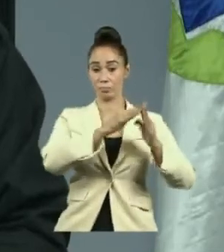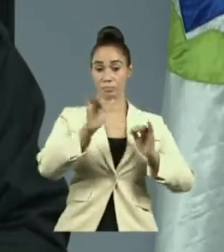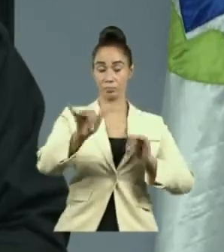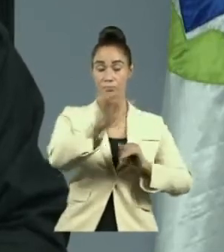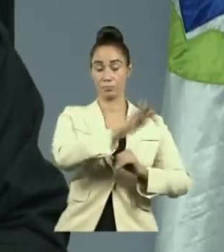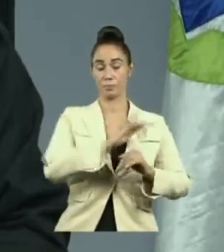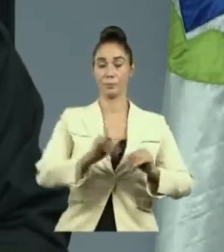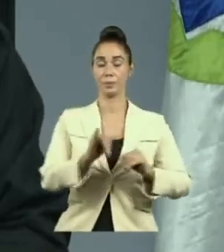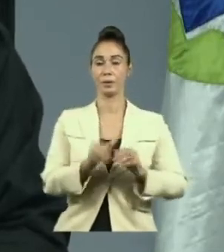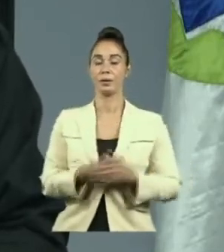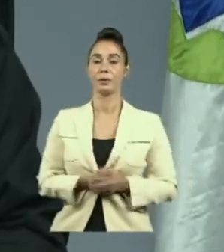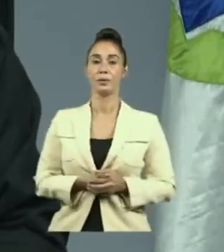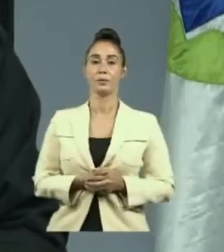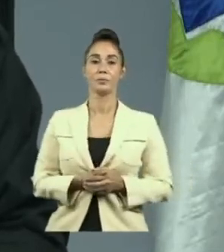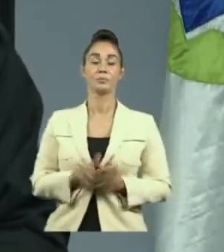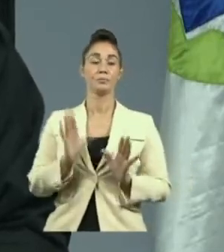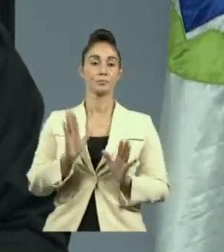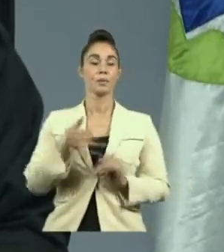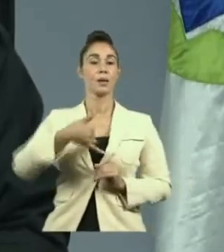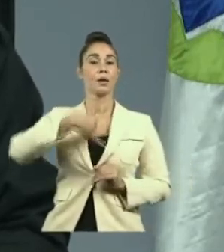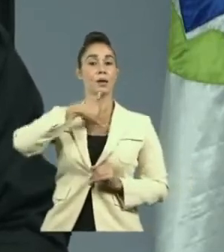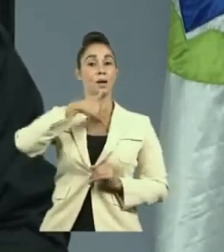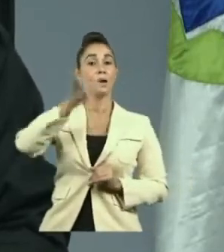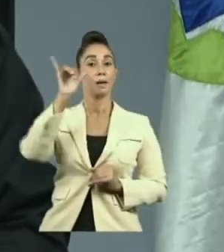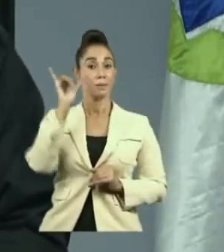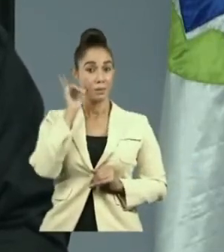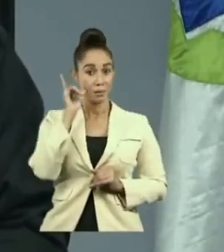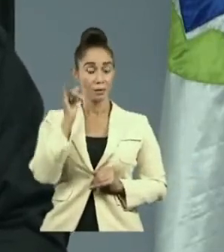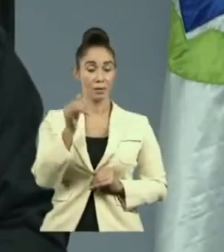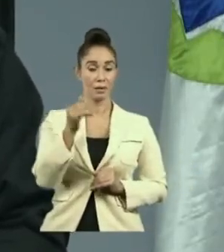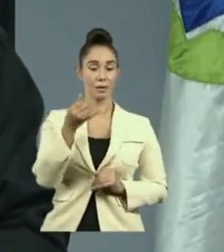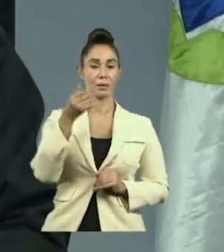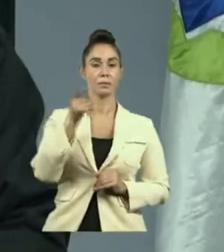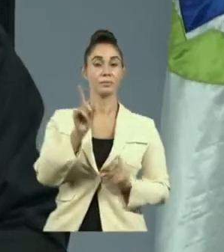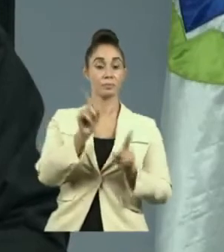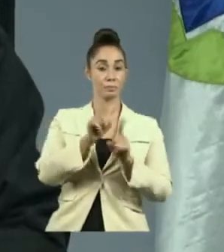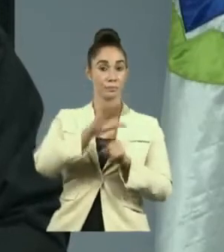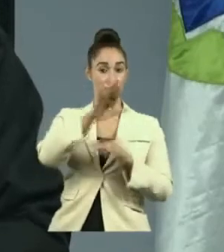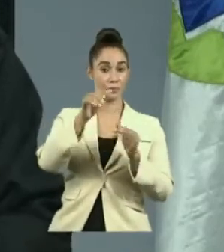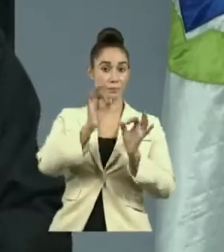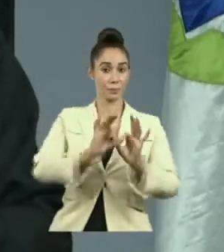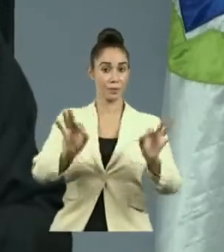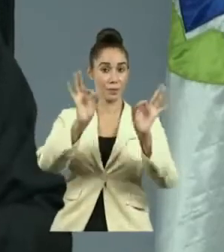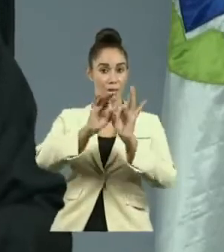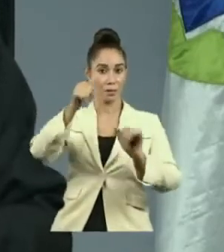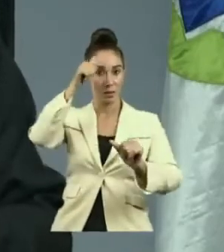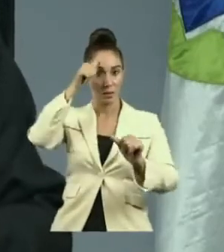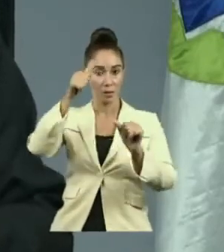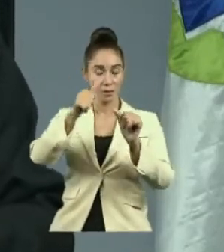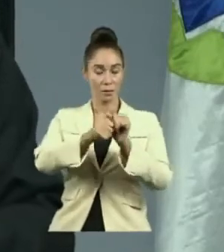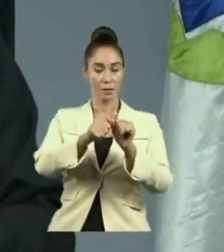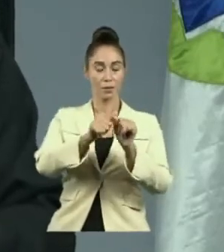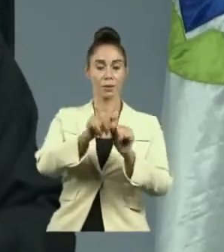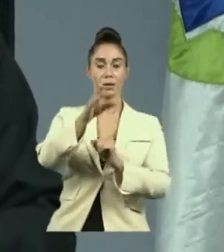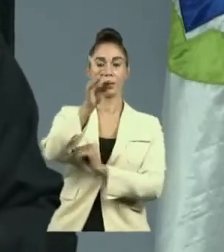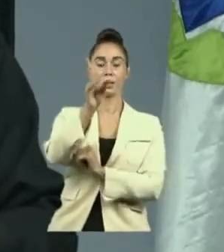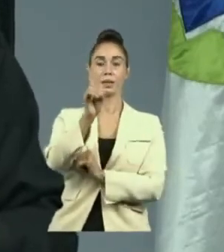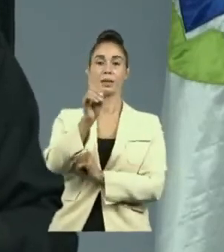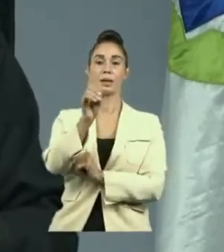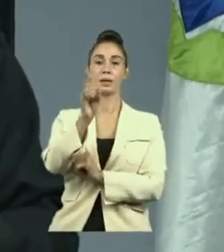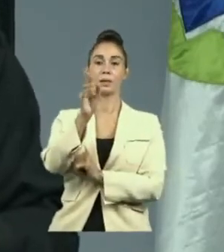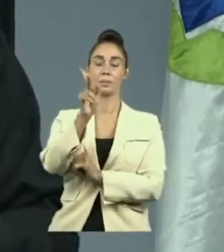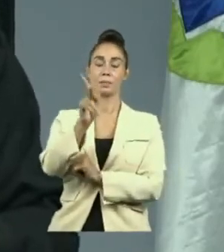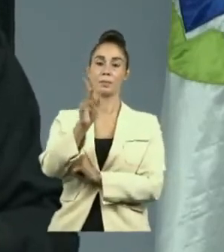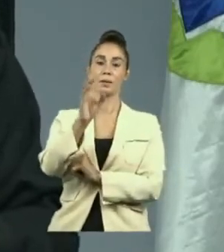para el día de ayer también debemos recordar a la dps de puerto plata